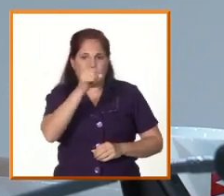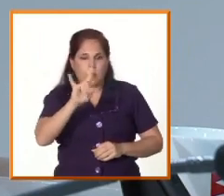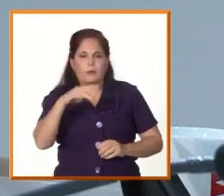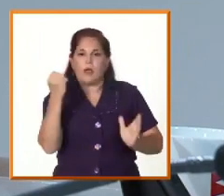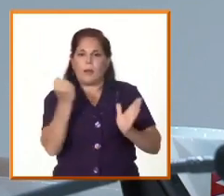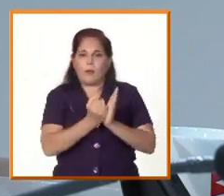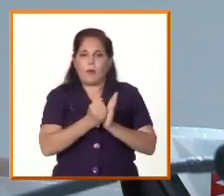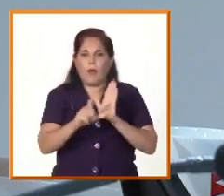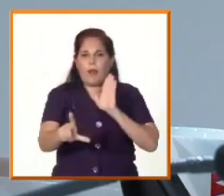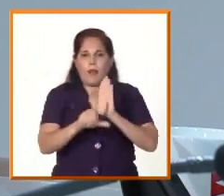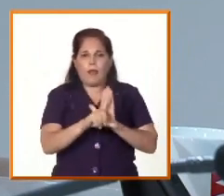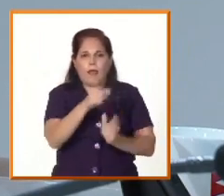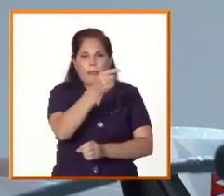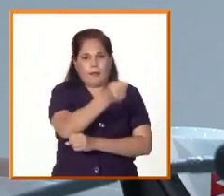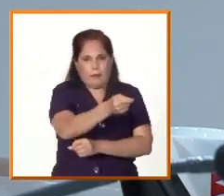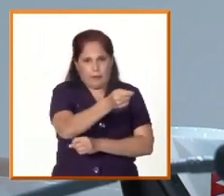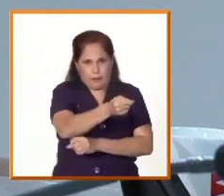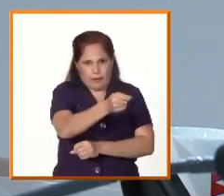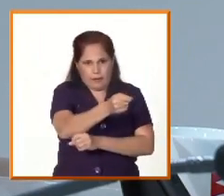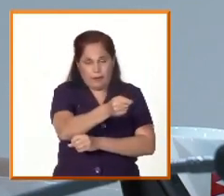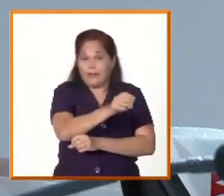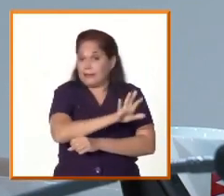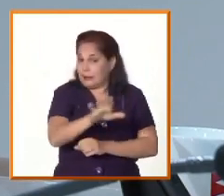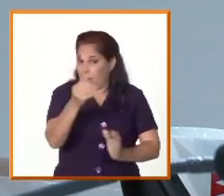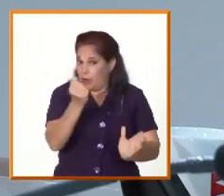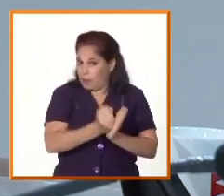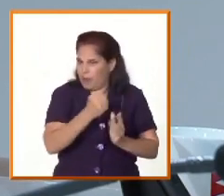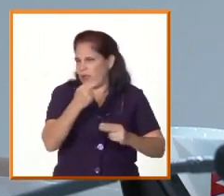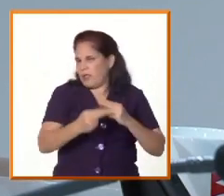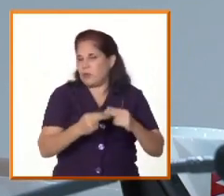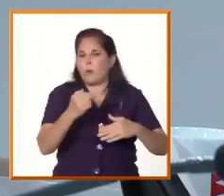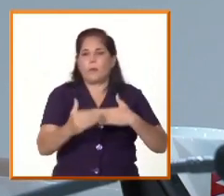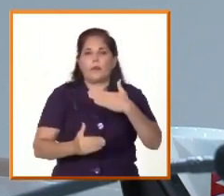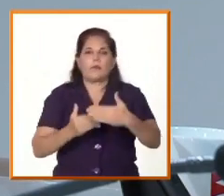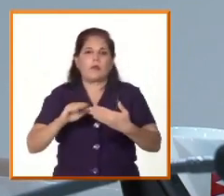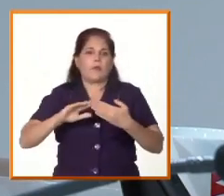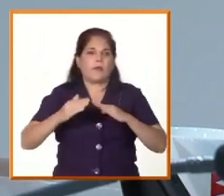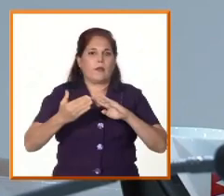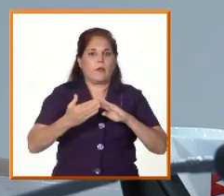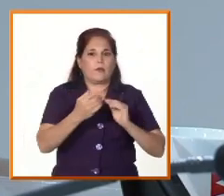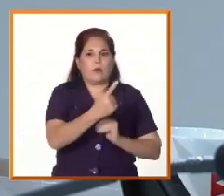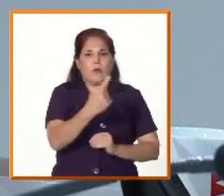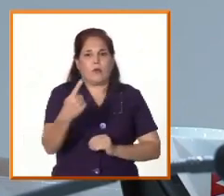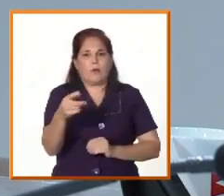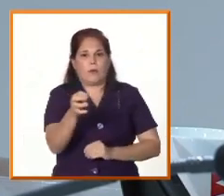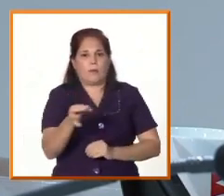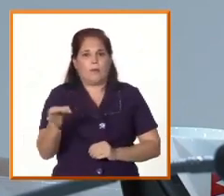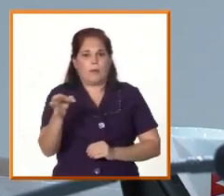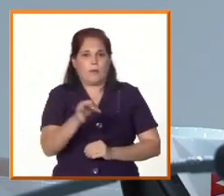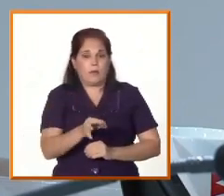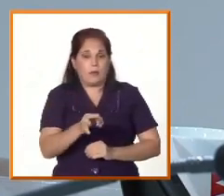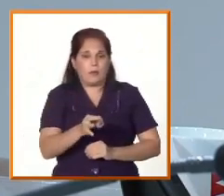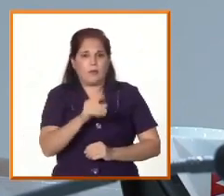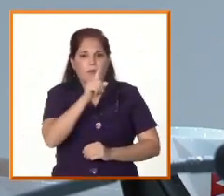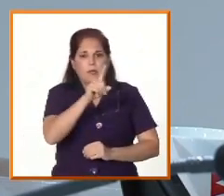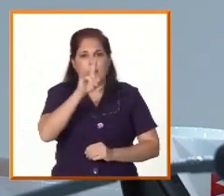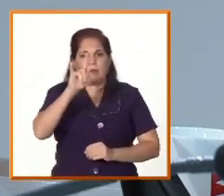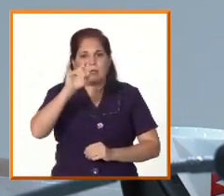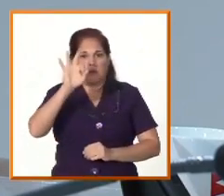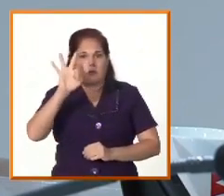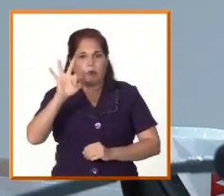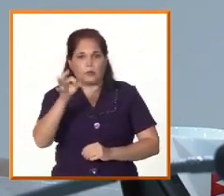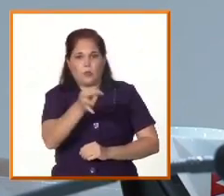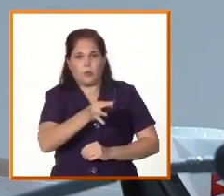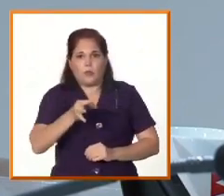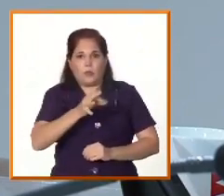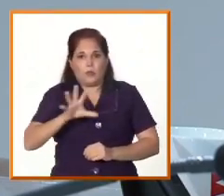la ley de pesca a partir de su aprobación se hizo todo un proceso de discusión en cada uno de los municipios se llegó a los 168 municipios